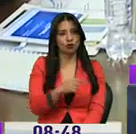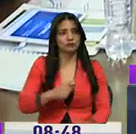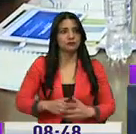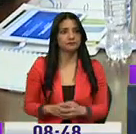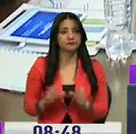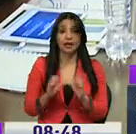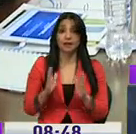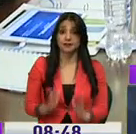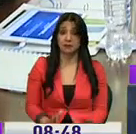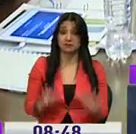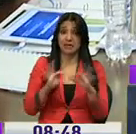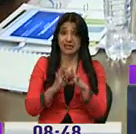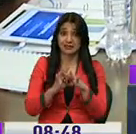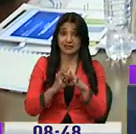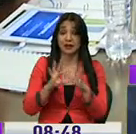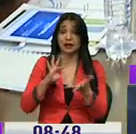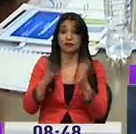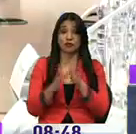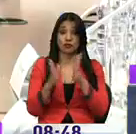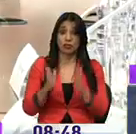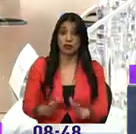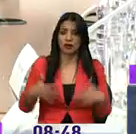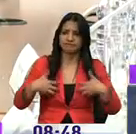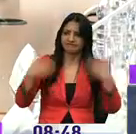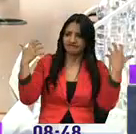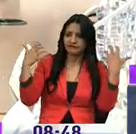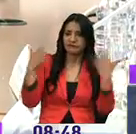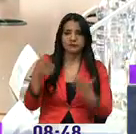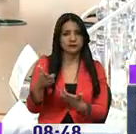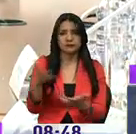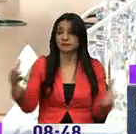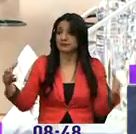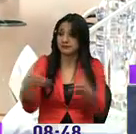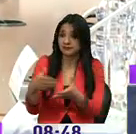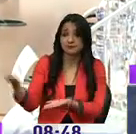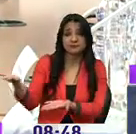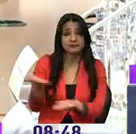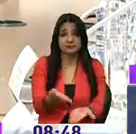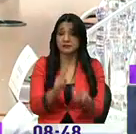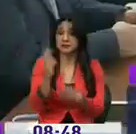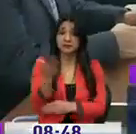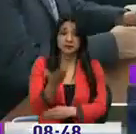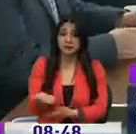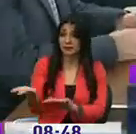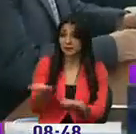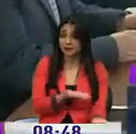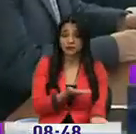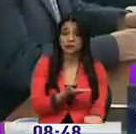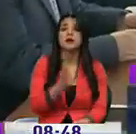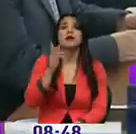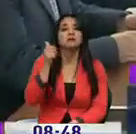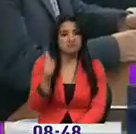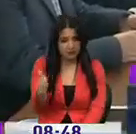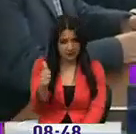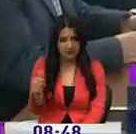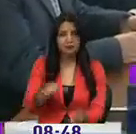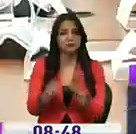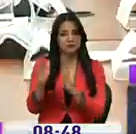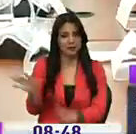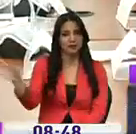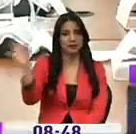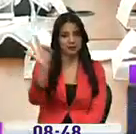a asambleístas de la Revolución Ciudadana, quienes mocionaron para que no comparezca dicho viceministro y llamara a la secretaria de la